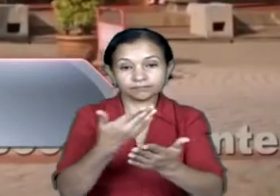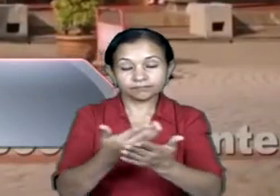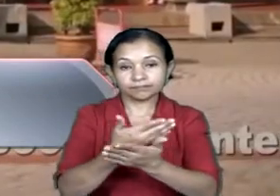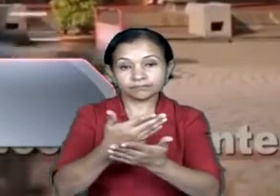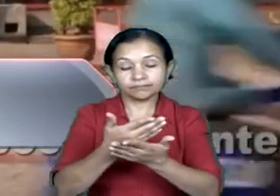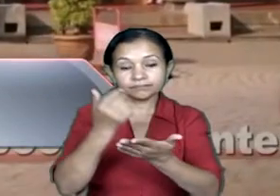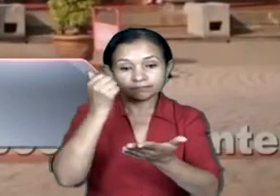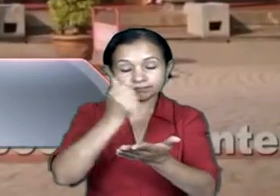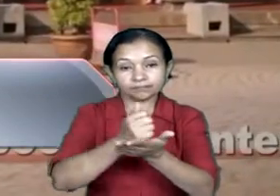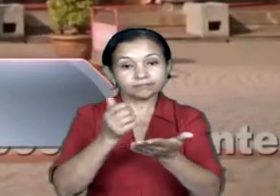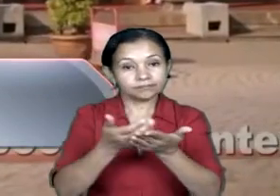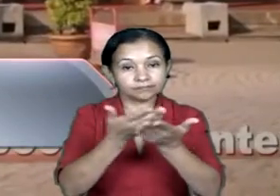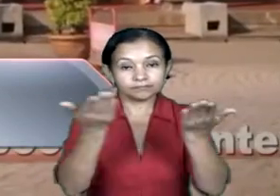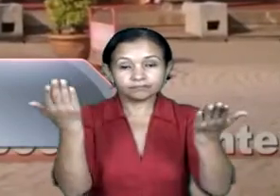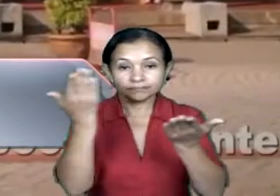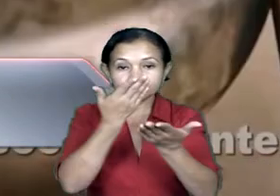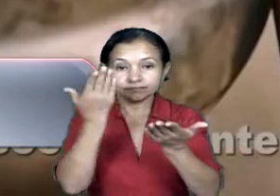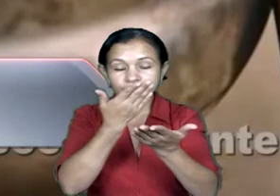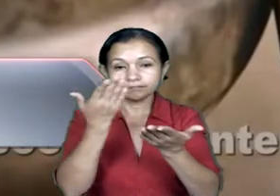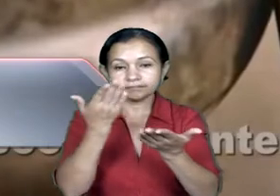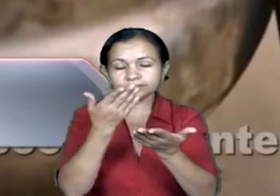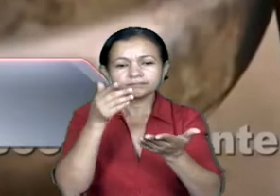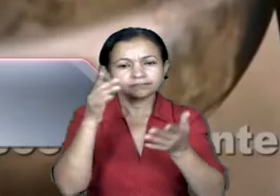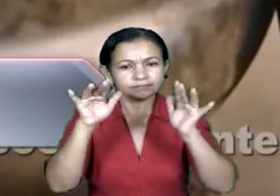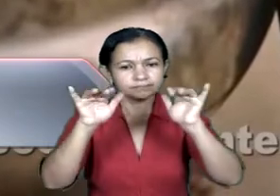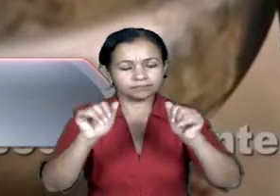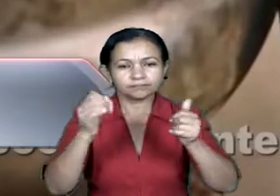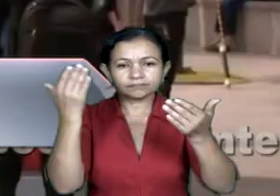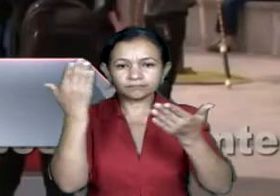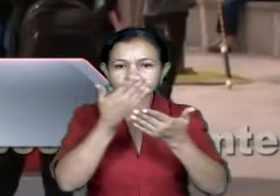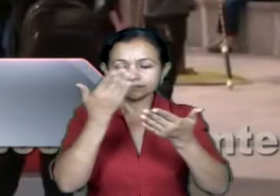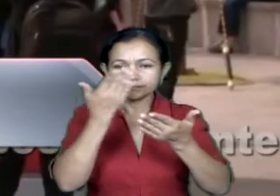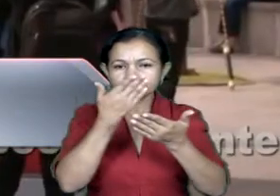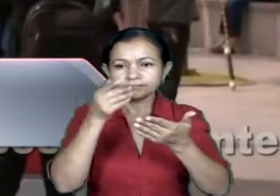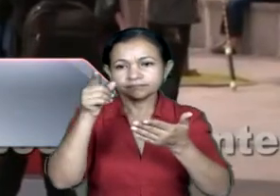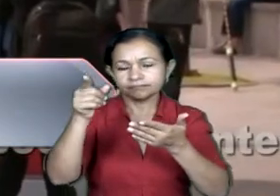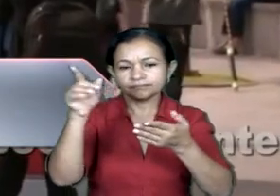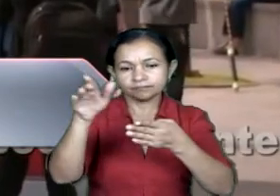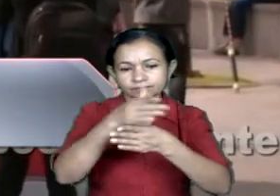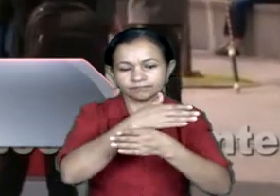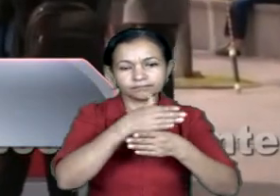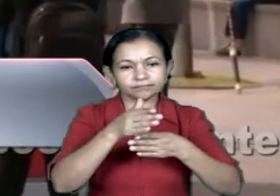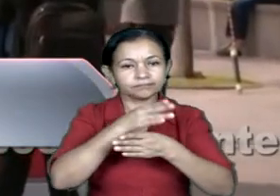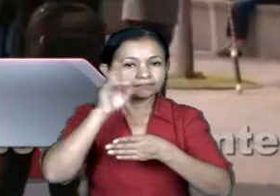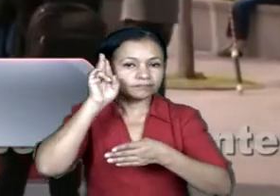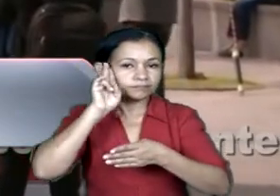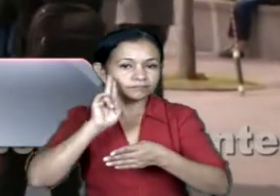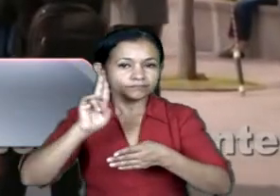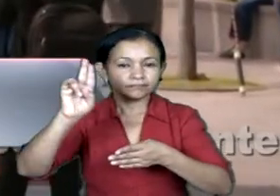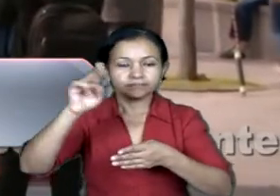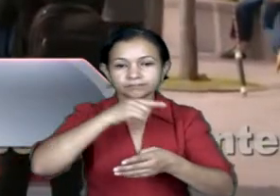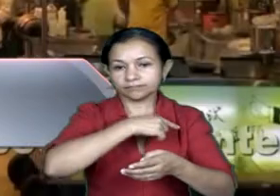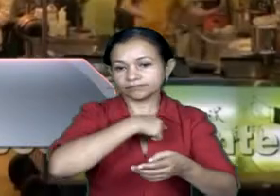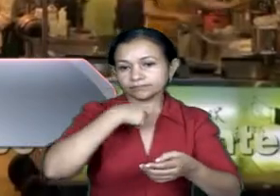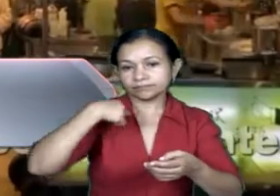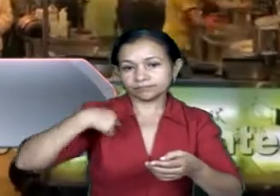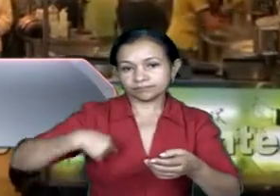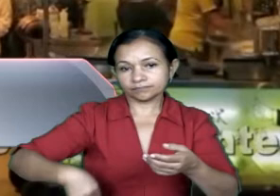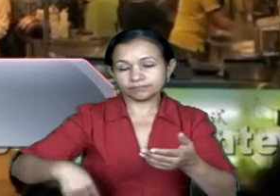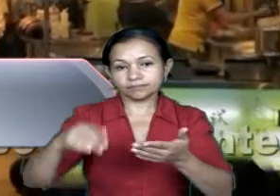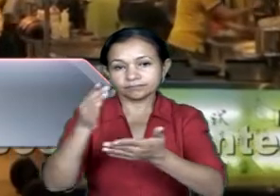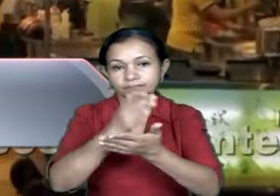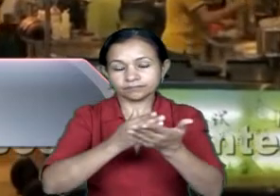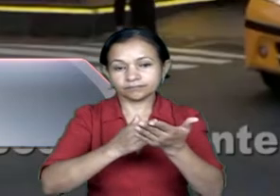Taiwán. Ellos van a estudiar, ellos ya ahora están estudiando en diferentes universidades de Taiwán. Algunos son